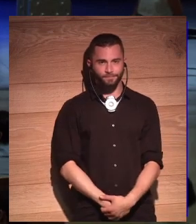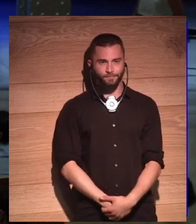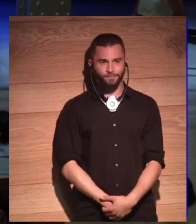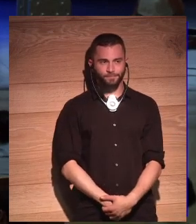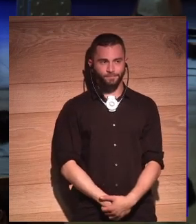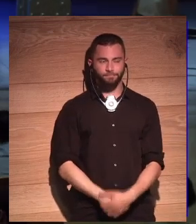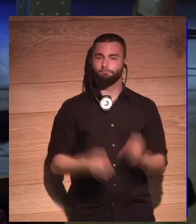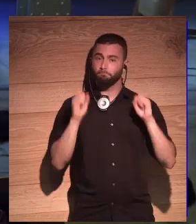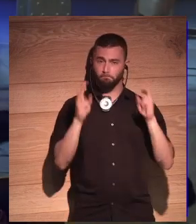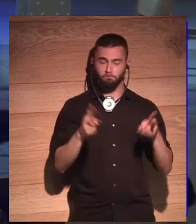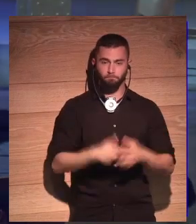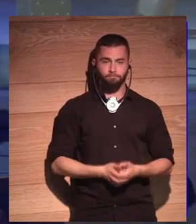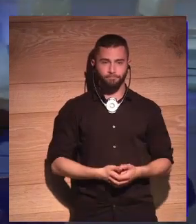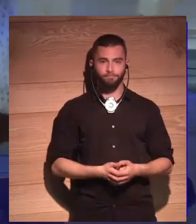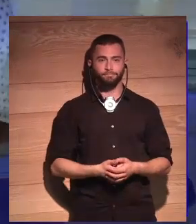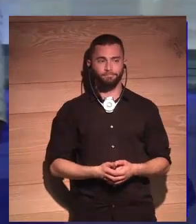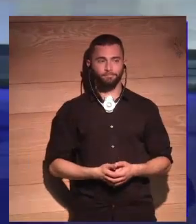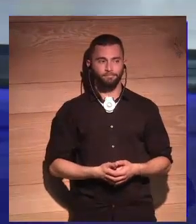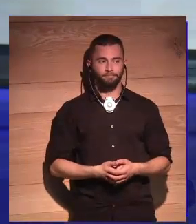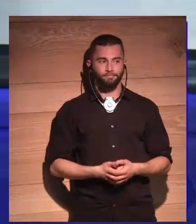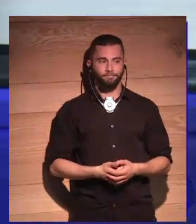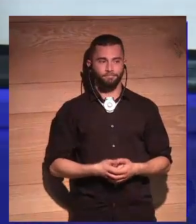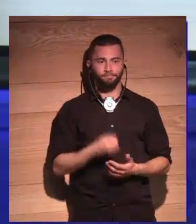Okay. Right. Okay.